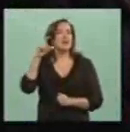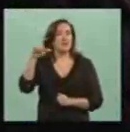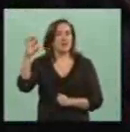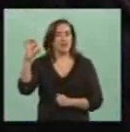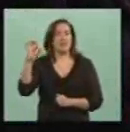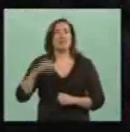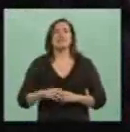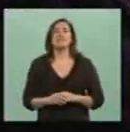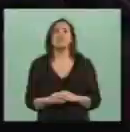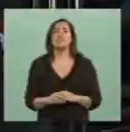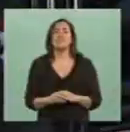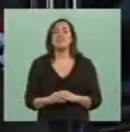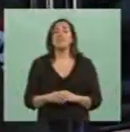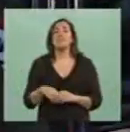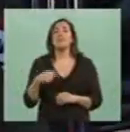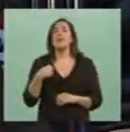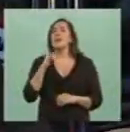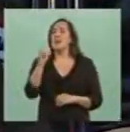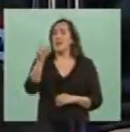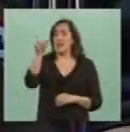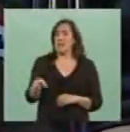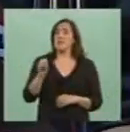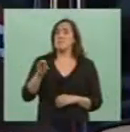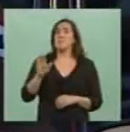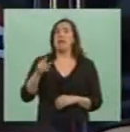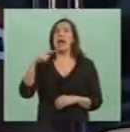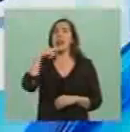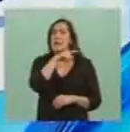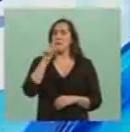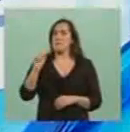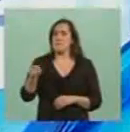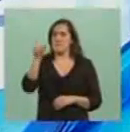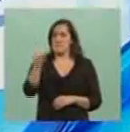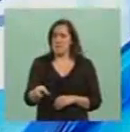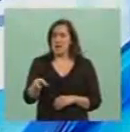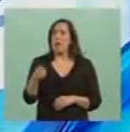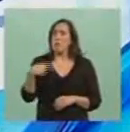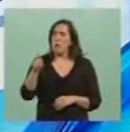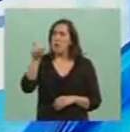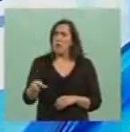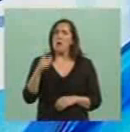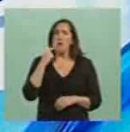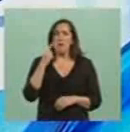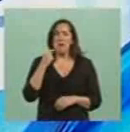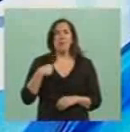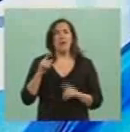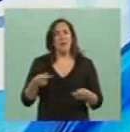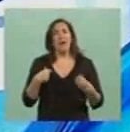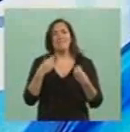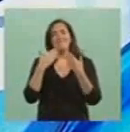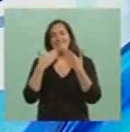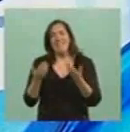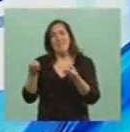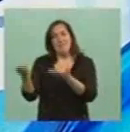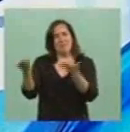Reichenhagen, no le vamos a decir Mister, por más que sea una compañía, es un alemán de pura cepa. La verdad que le damos una cálida